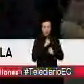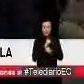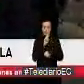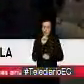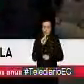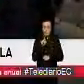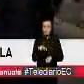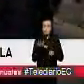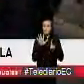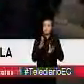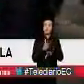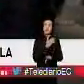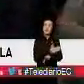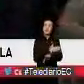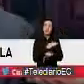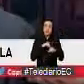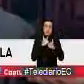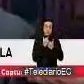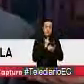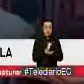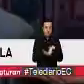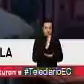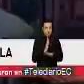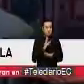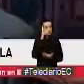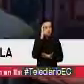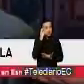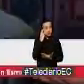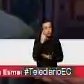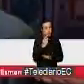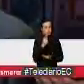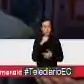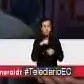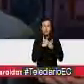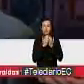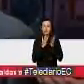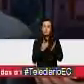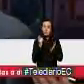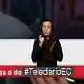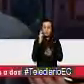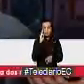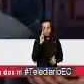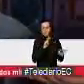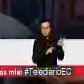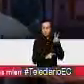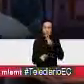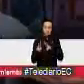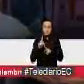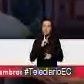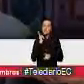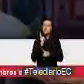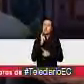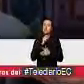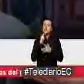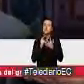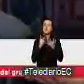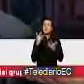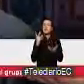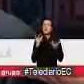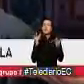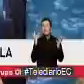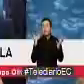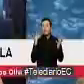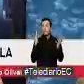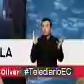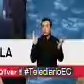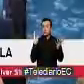antes de que cumpla funciones como parlamentaria. Yo creo que en este caso la Asamblea tendrá que analizar correctamente y a lo mejor hasta